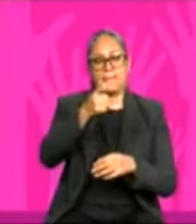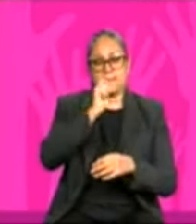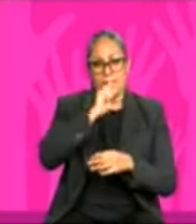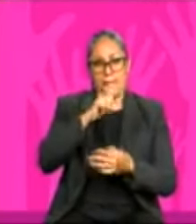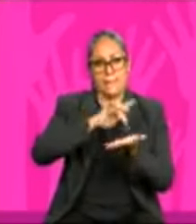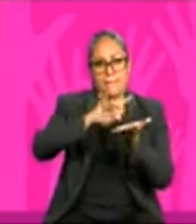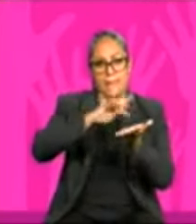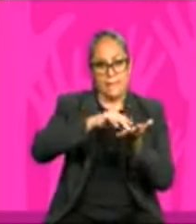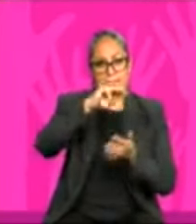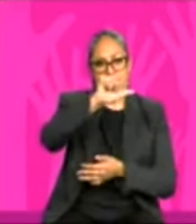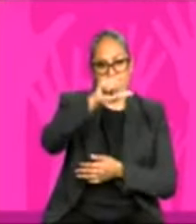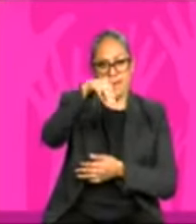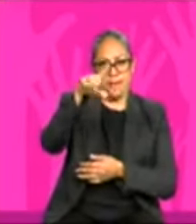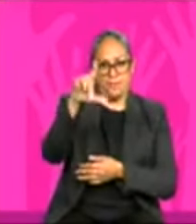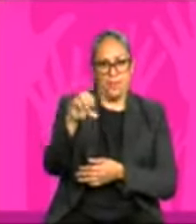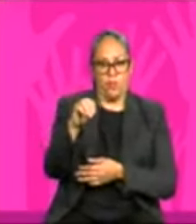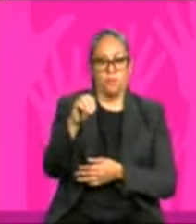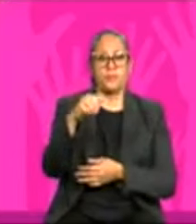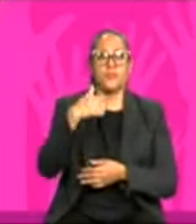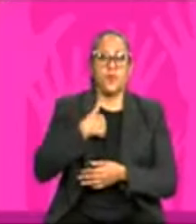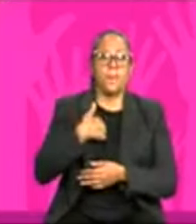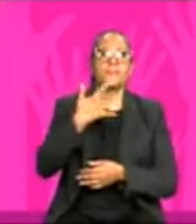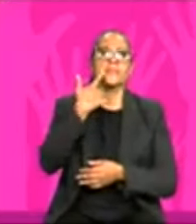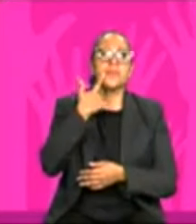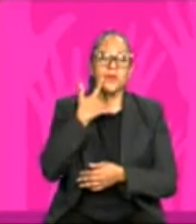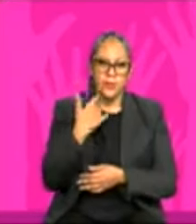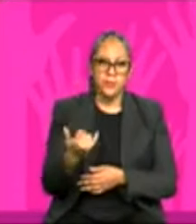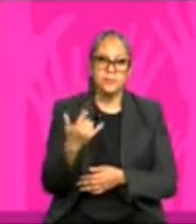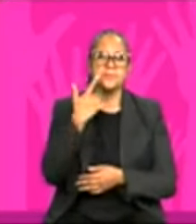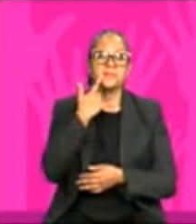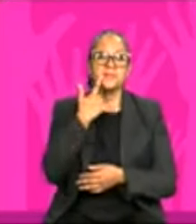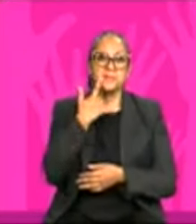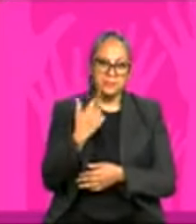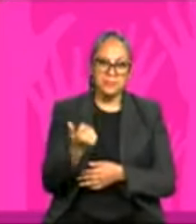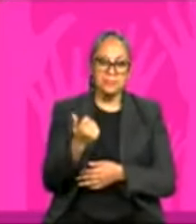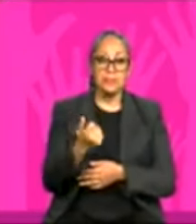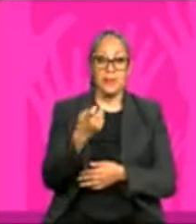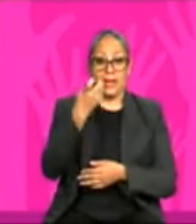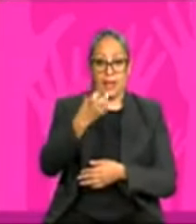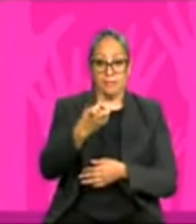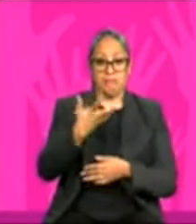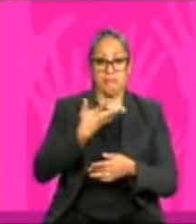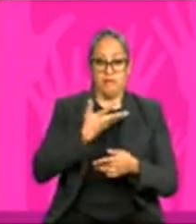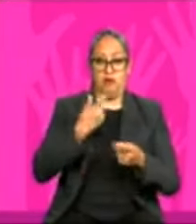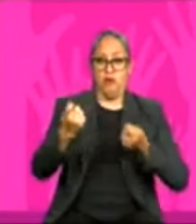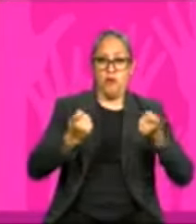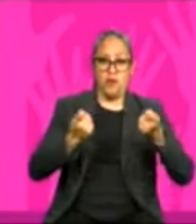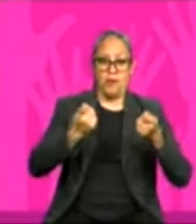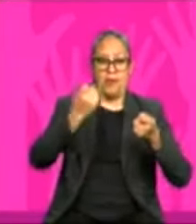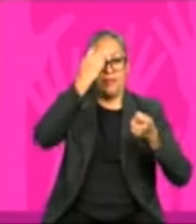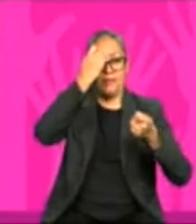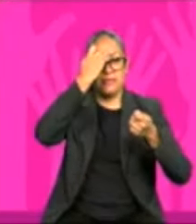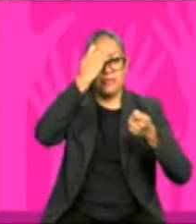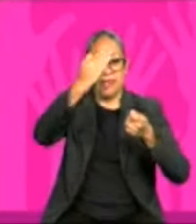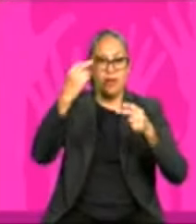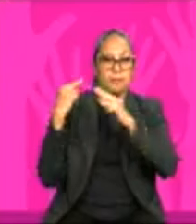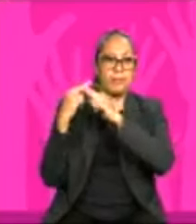López Obrador. Luché contra un régimen que detentó el poder por más de 70